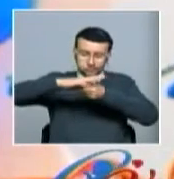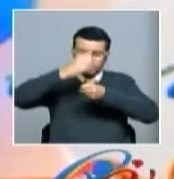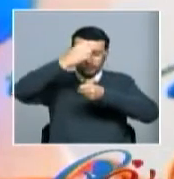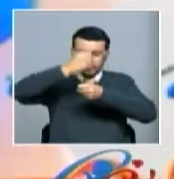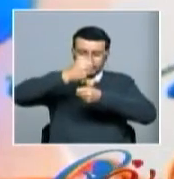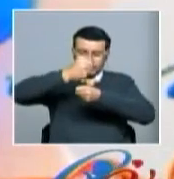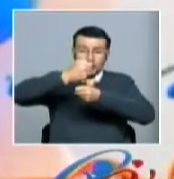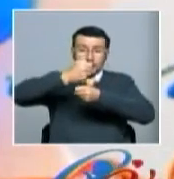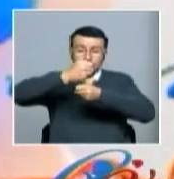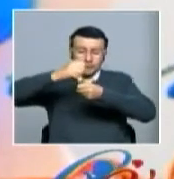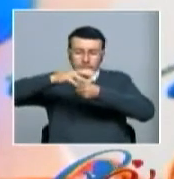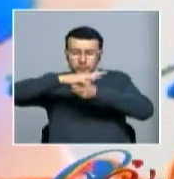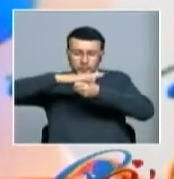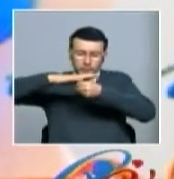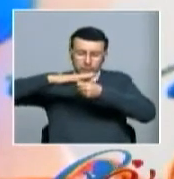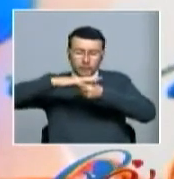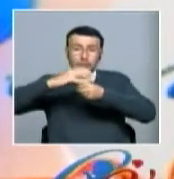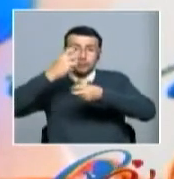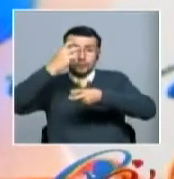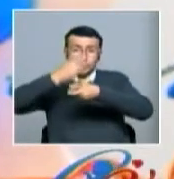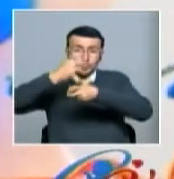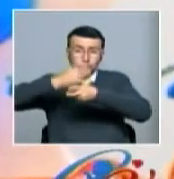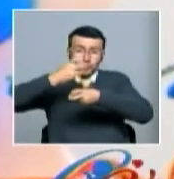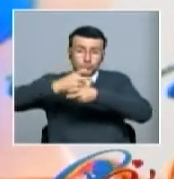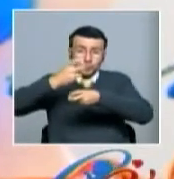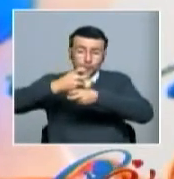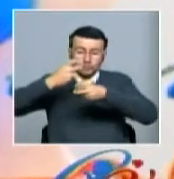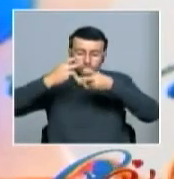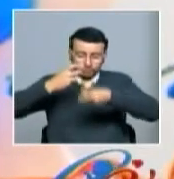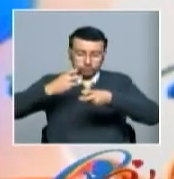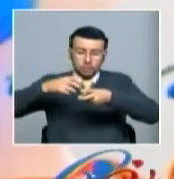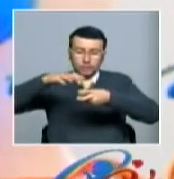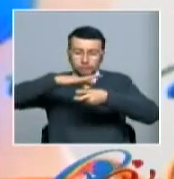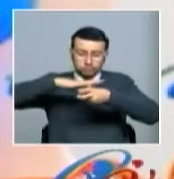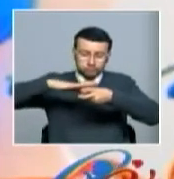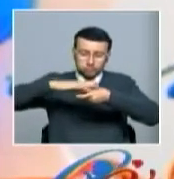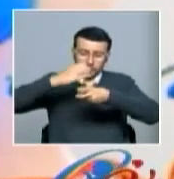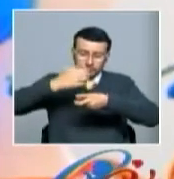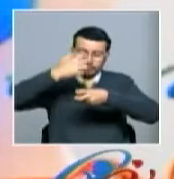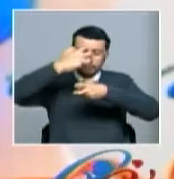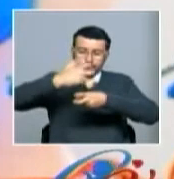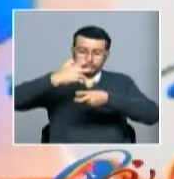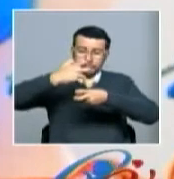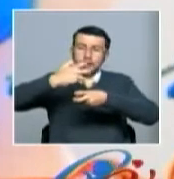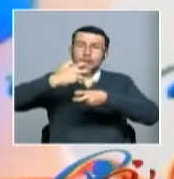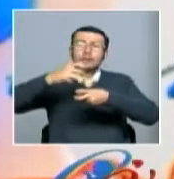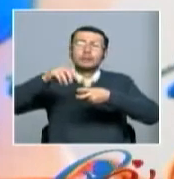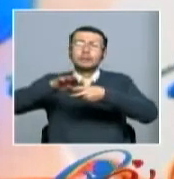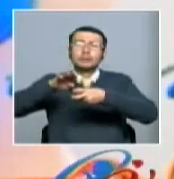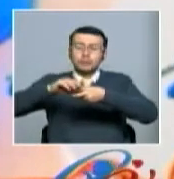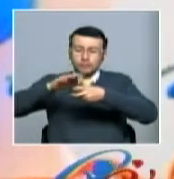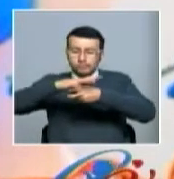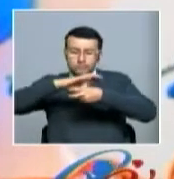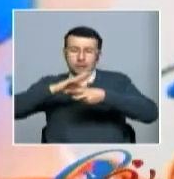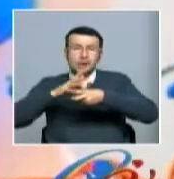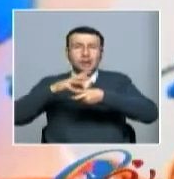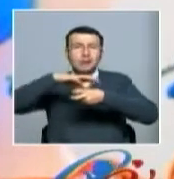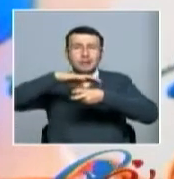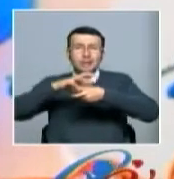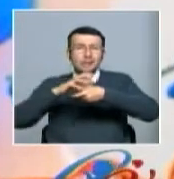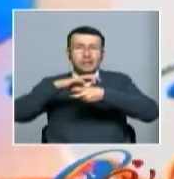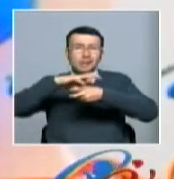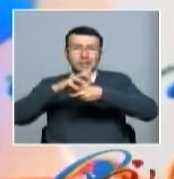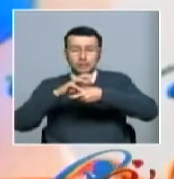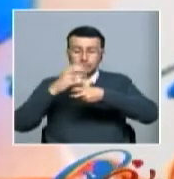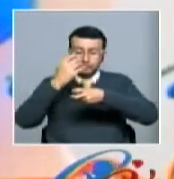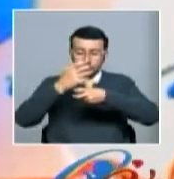disco intervertebral se interpone entre el cuerpo de la vértebra y el que está abajo. Forma una articulación de tipo fibrocartilaginoso y se